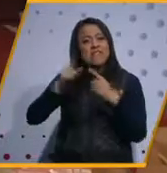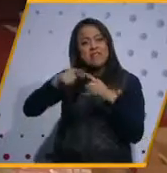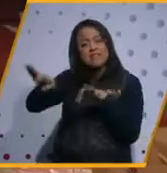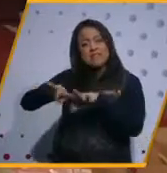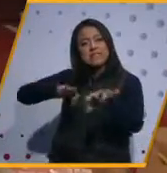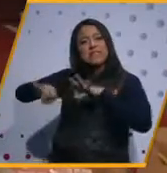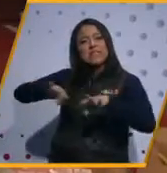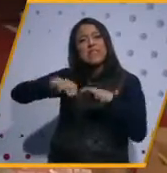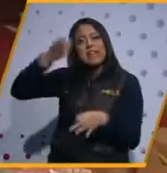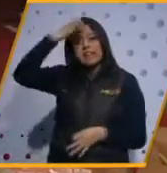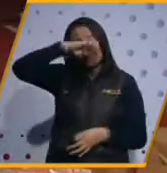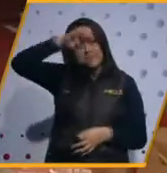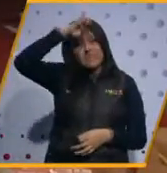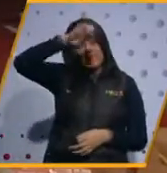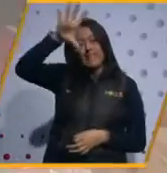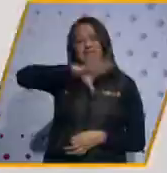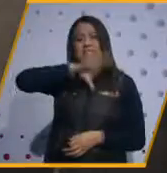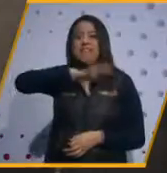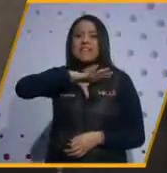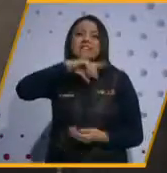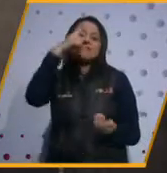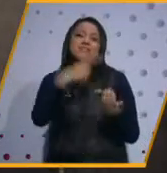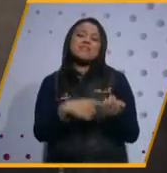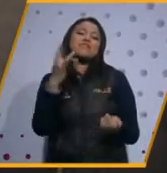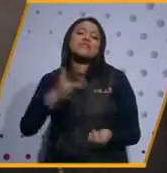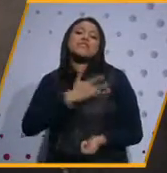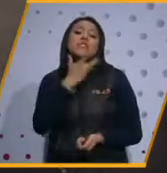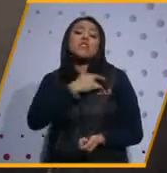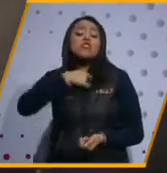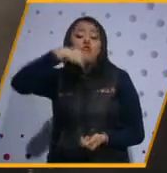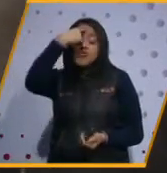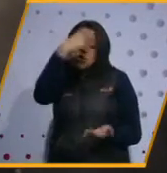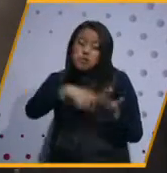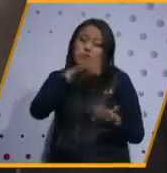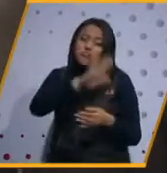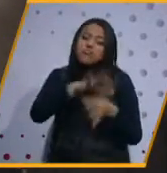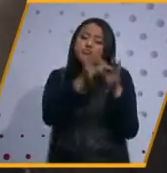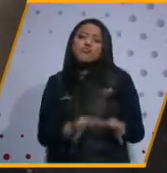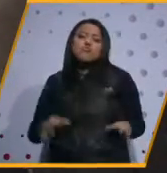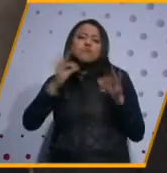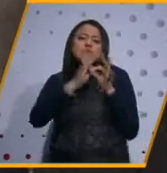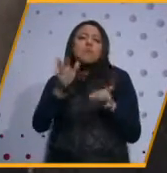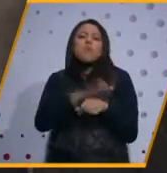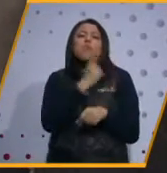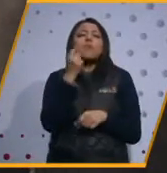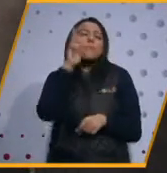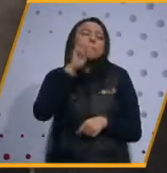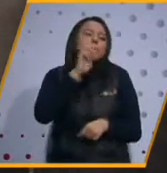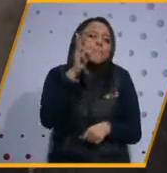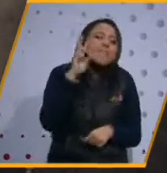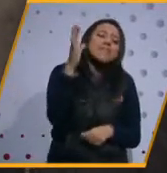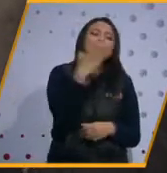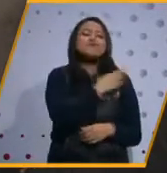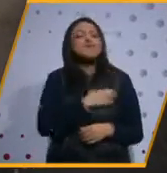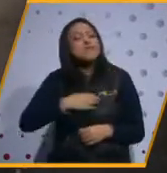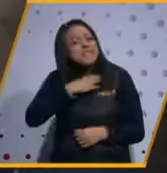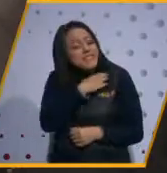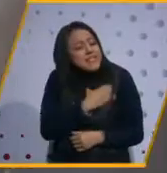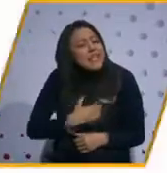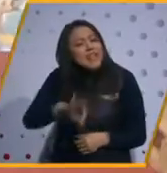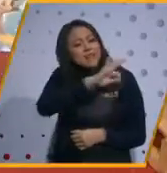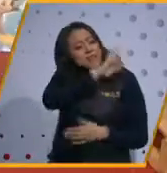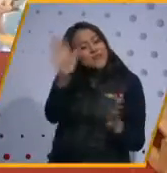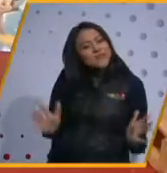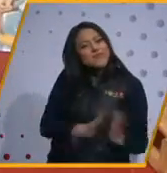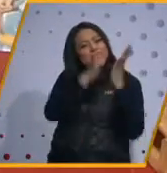una experiencia inigualable. Nos sentimos muy contentos, muy satisfechos de poder participar cada año con